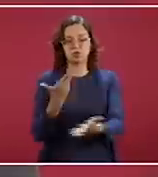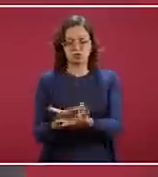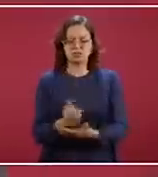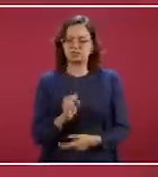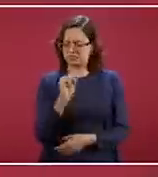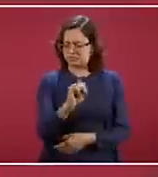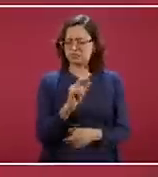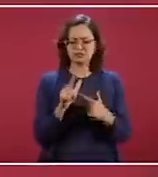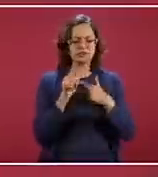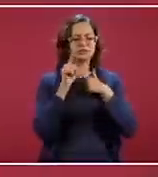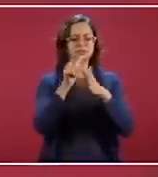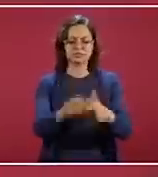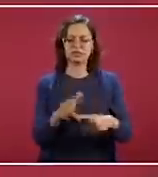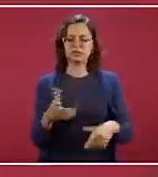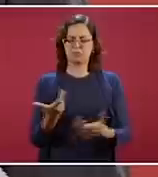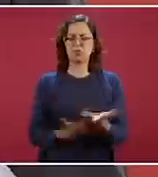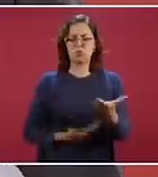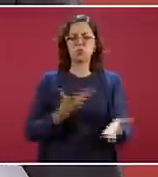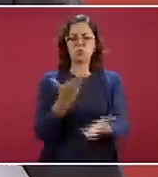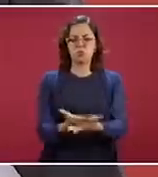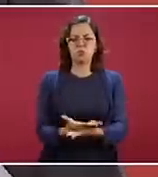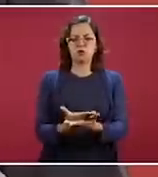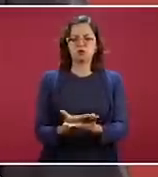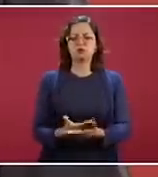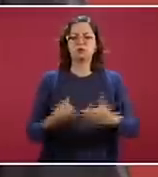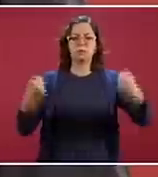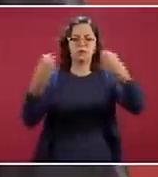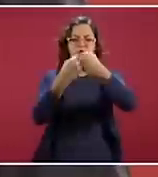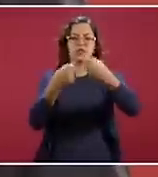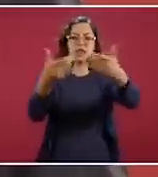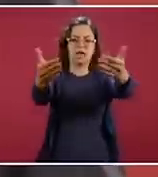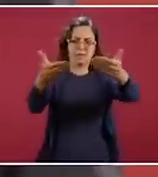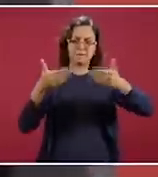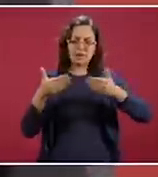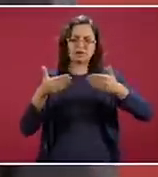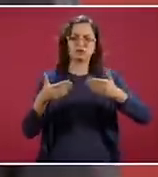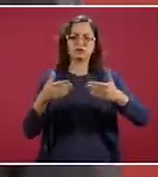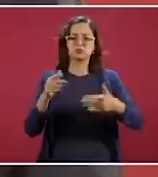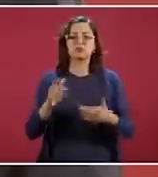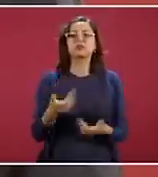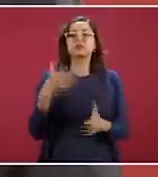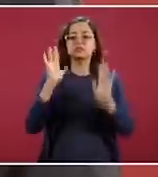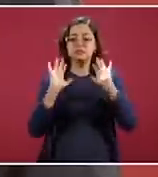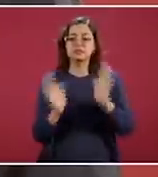recorrer las aduanas del lado nuestro. Ya empezamos